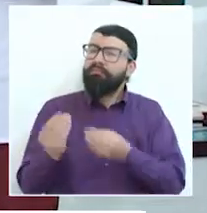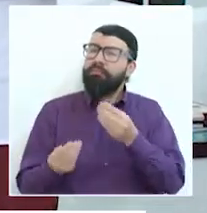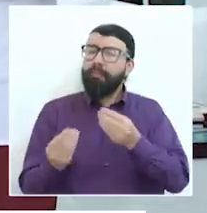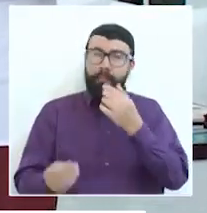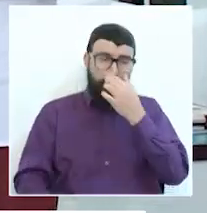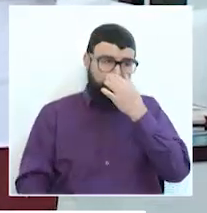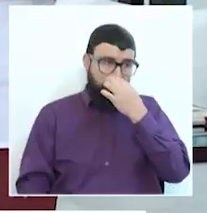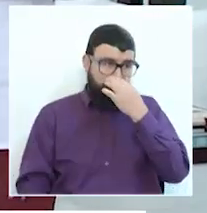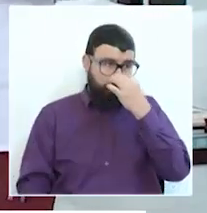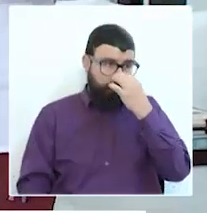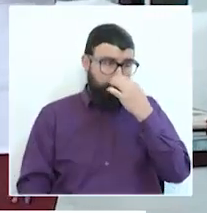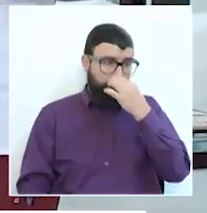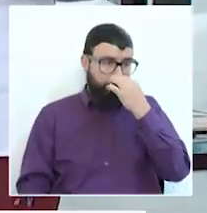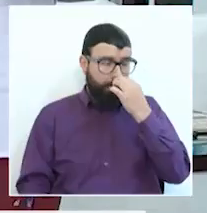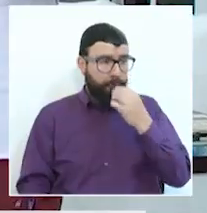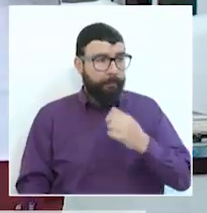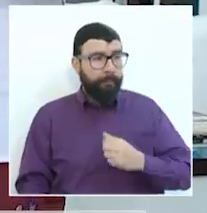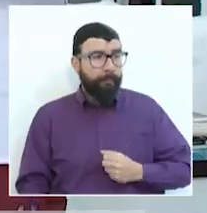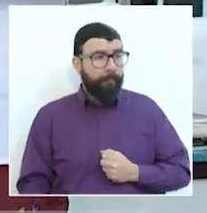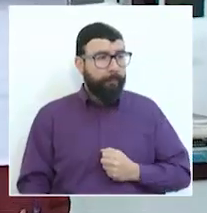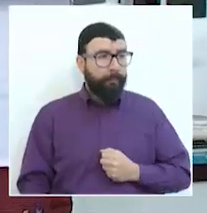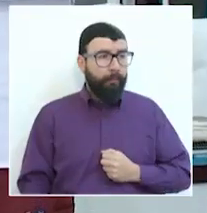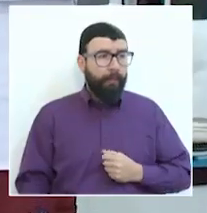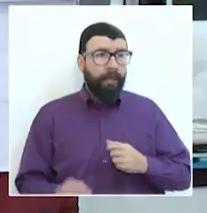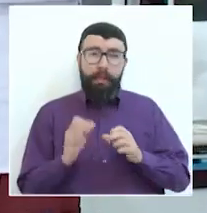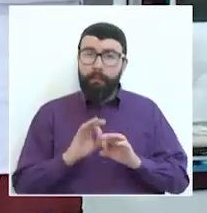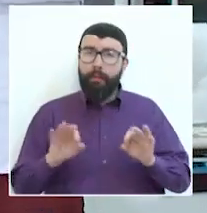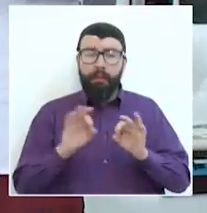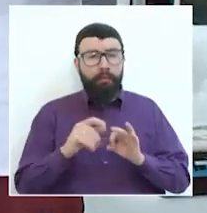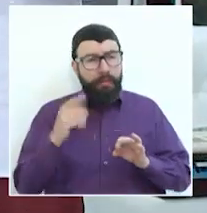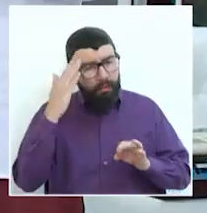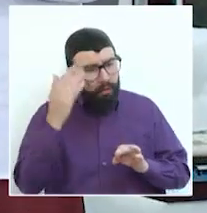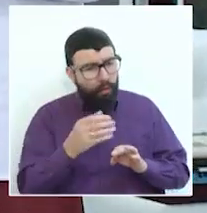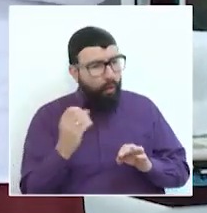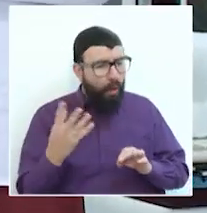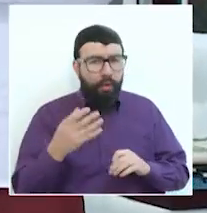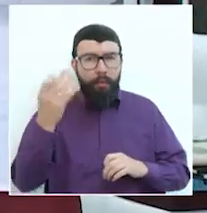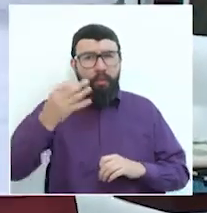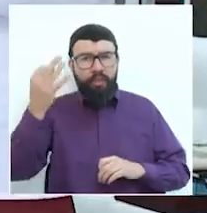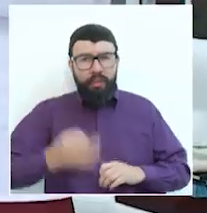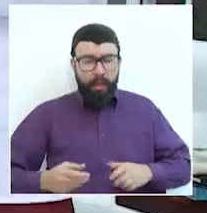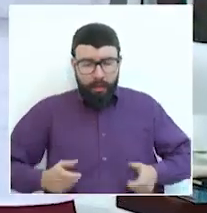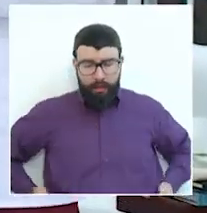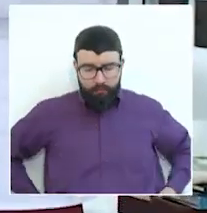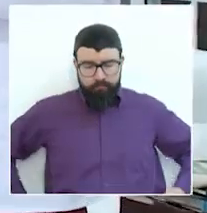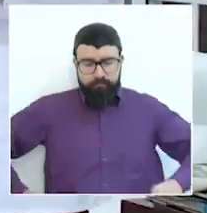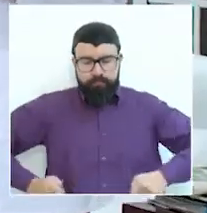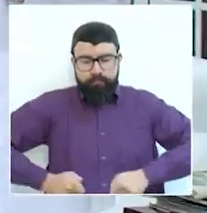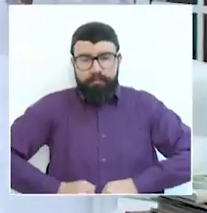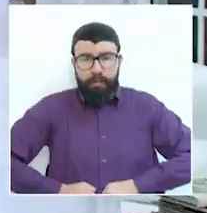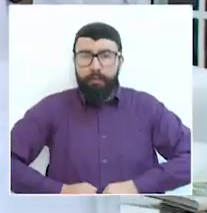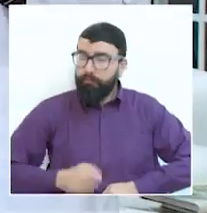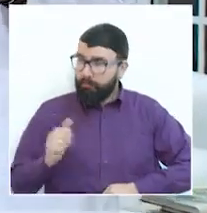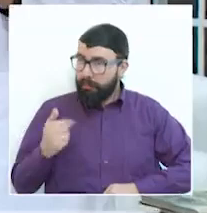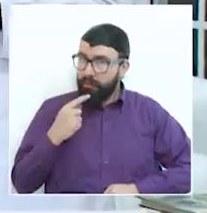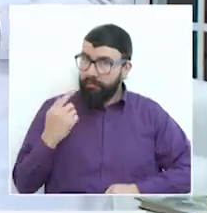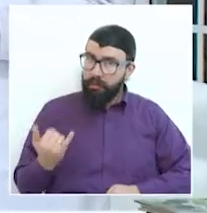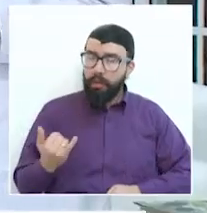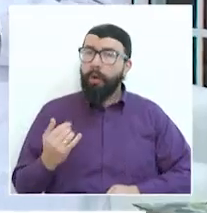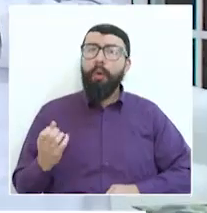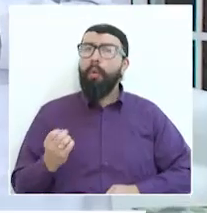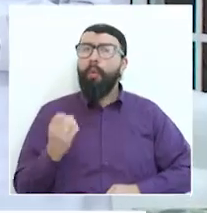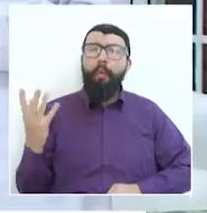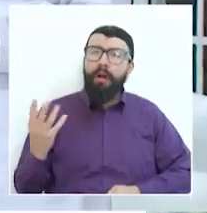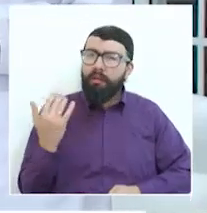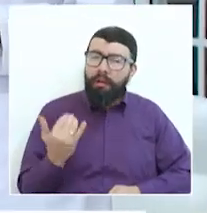no mostramos en televisión, pero es muy importante tomar el porcentaje graso, tomar, como decía Lucho al inicio, qué cantidad de agua